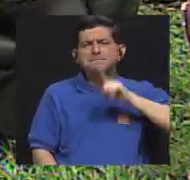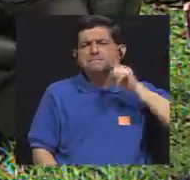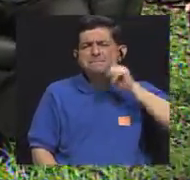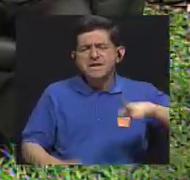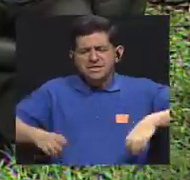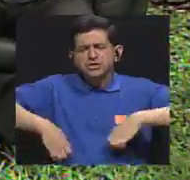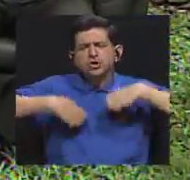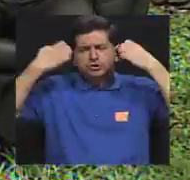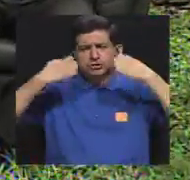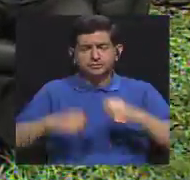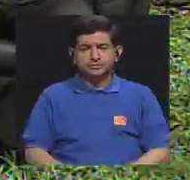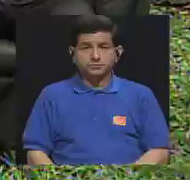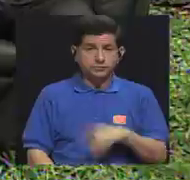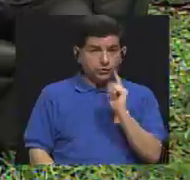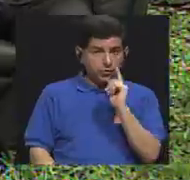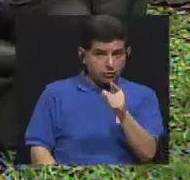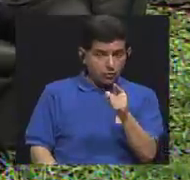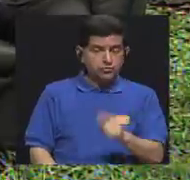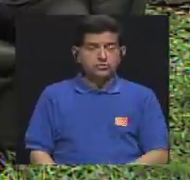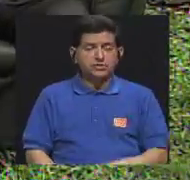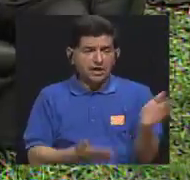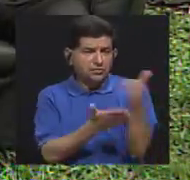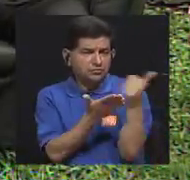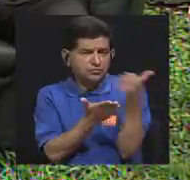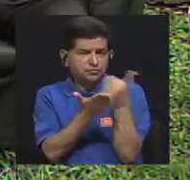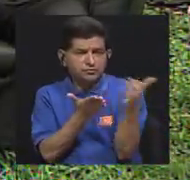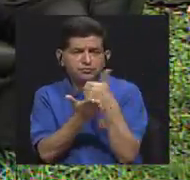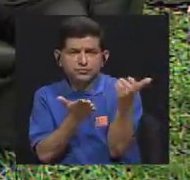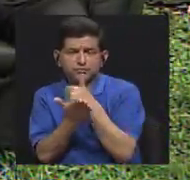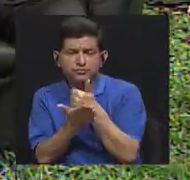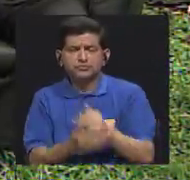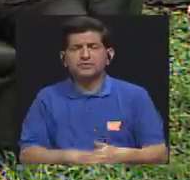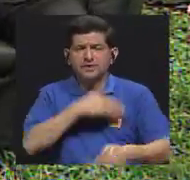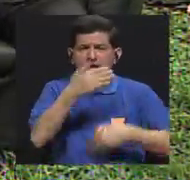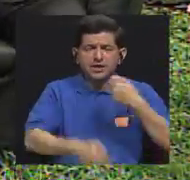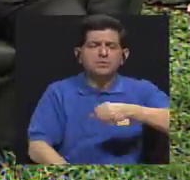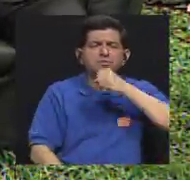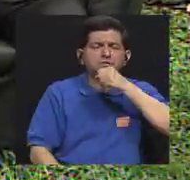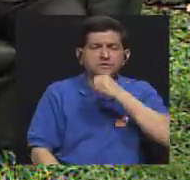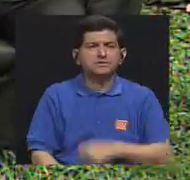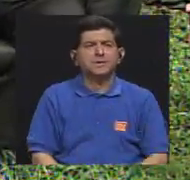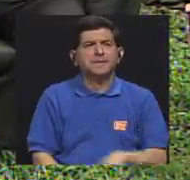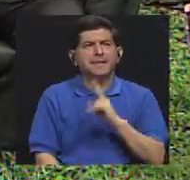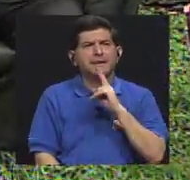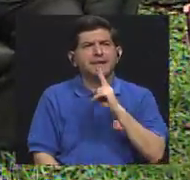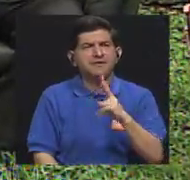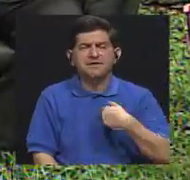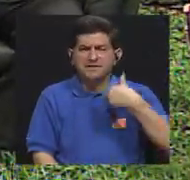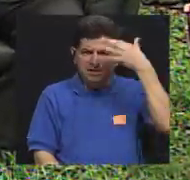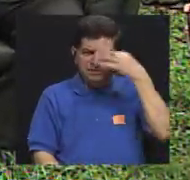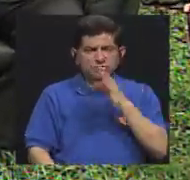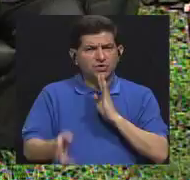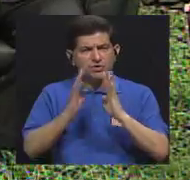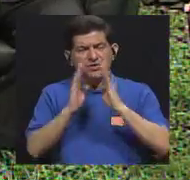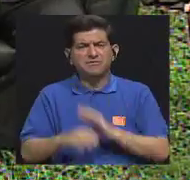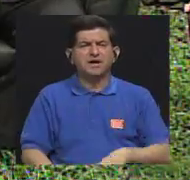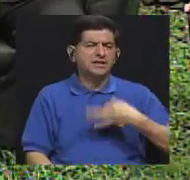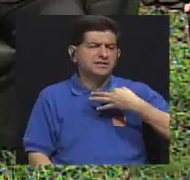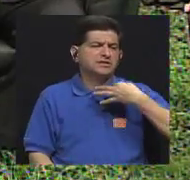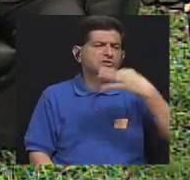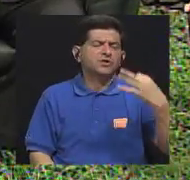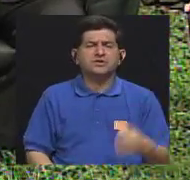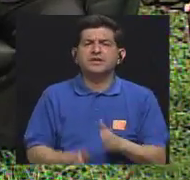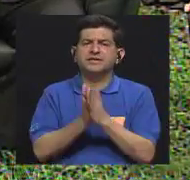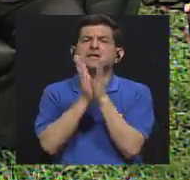que existen que usted le ha tocado recopilar acerca del envejecimiento? Bueno, en realidad yo creo que voy a hablar como de cotidianidades